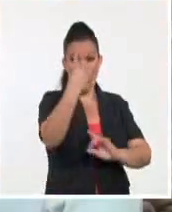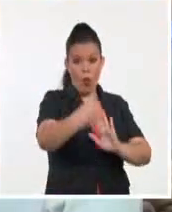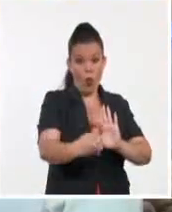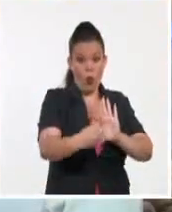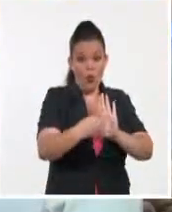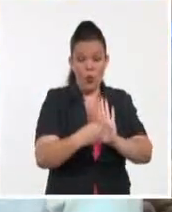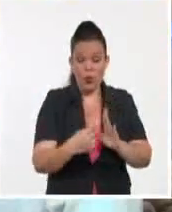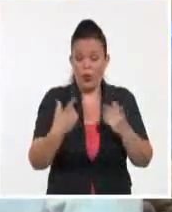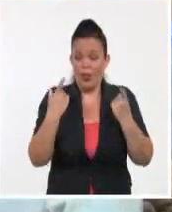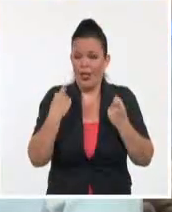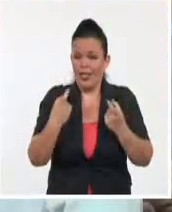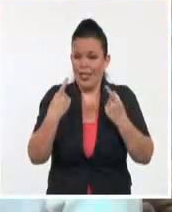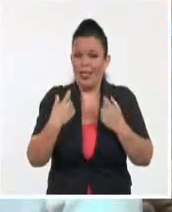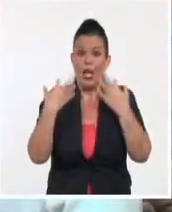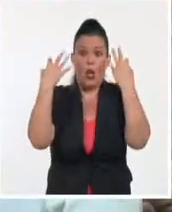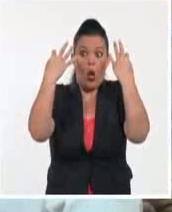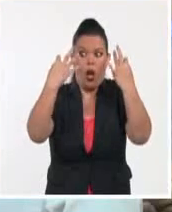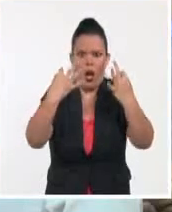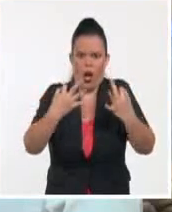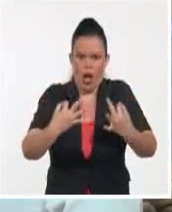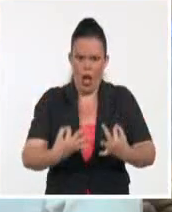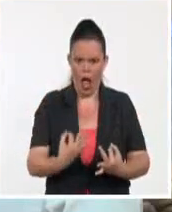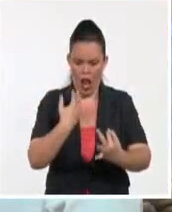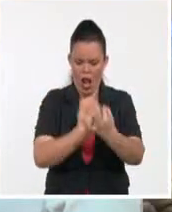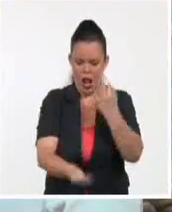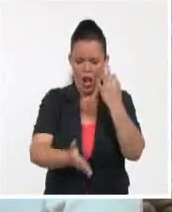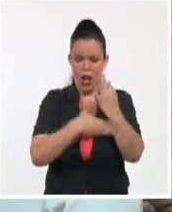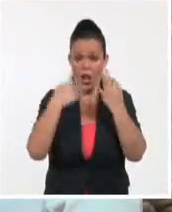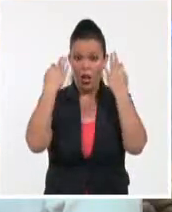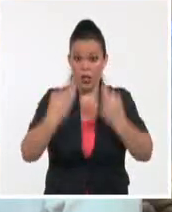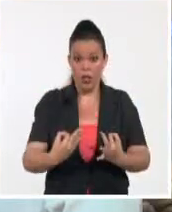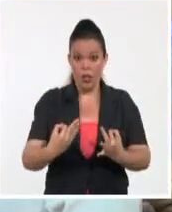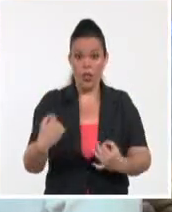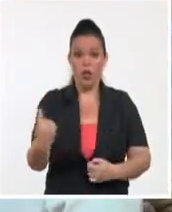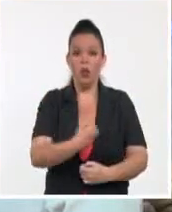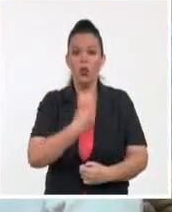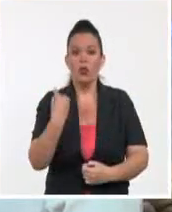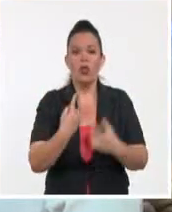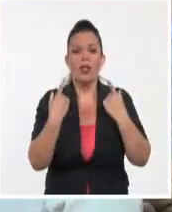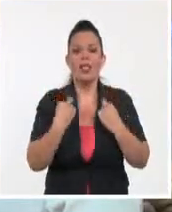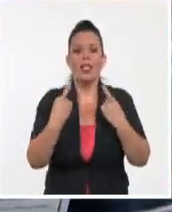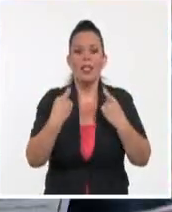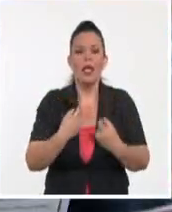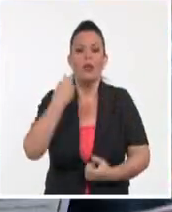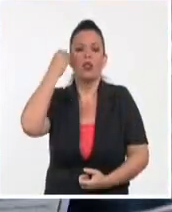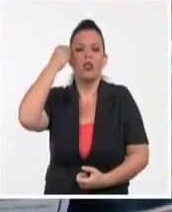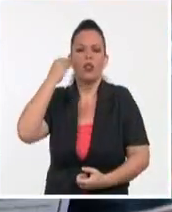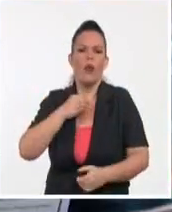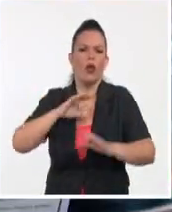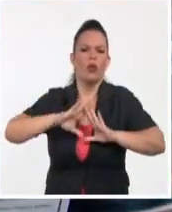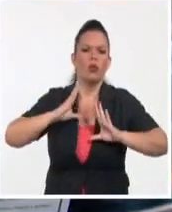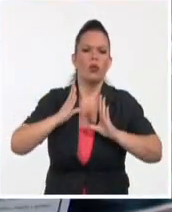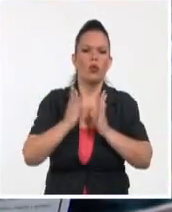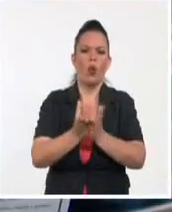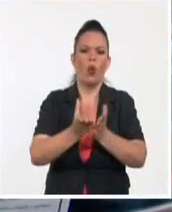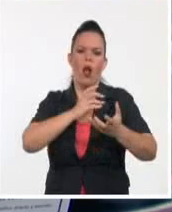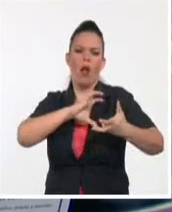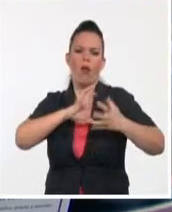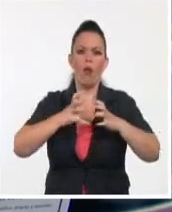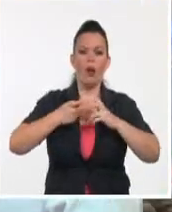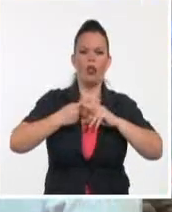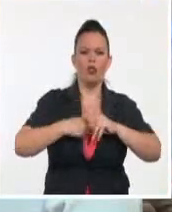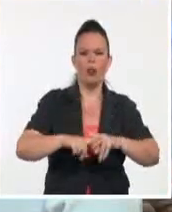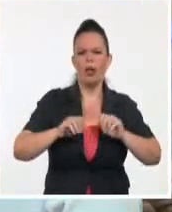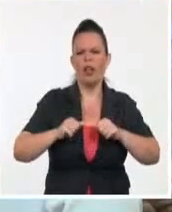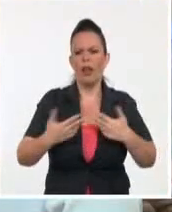básico, necesario, inobjetable, que tenemos que tirar de todo y hay que buscar todos los mecanismos, y es para lograr